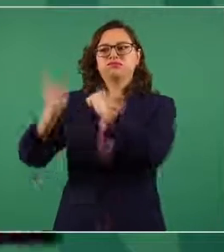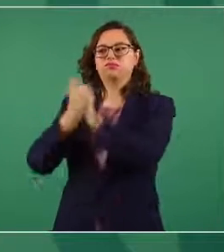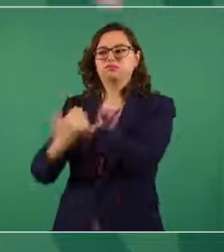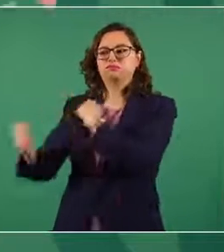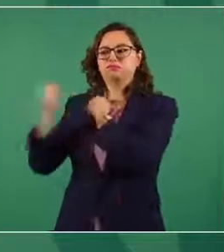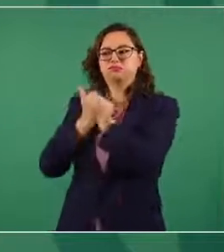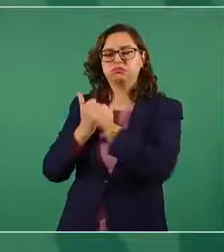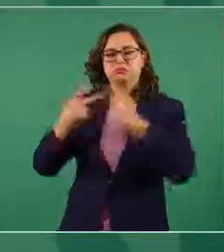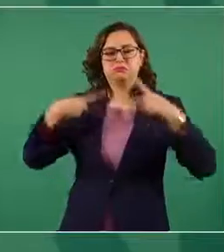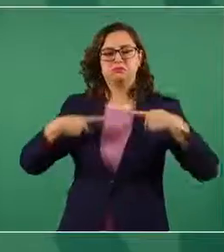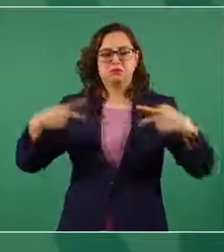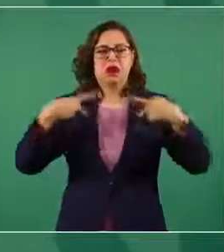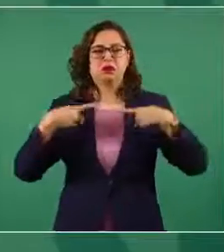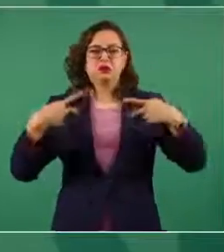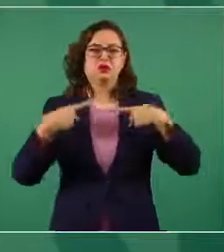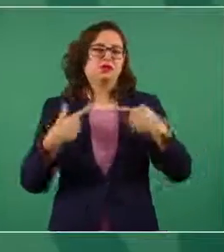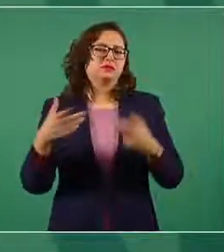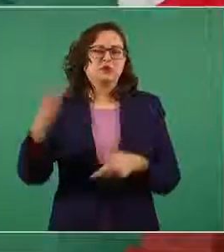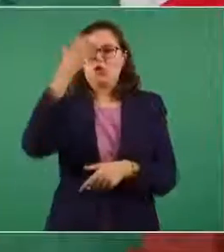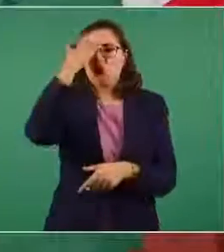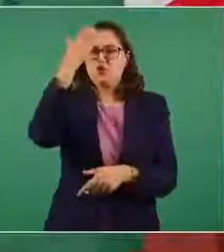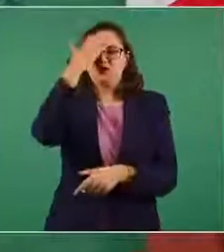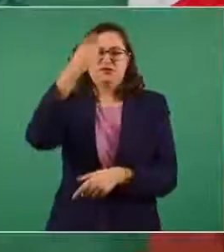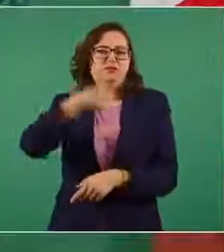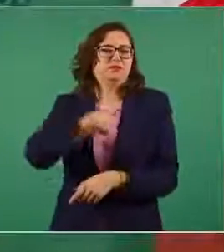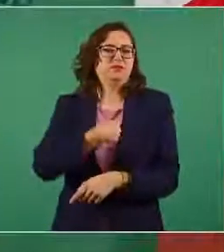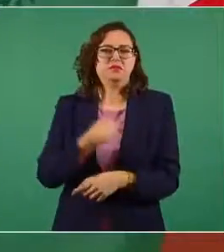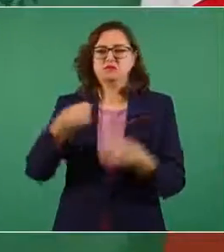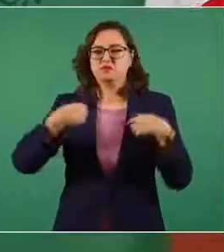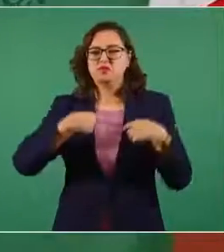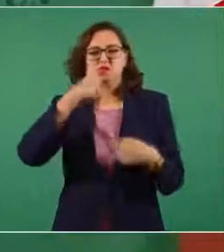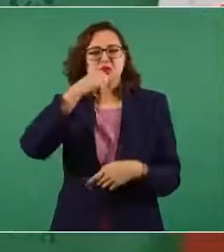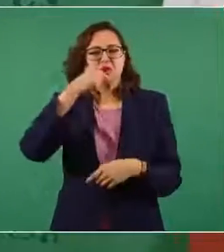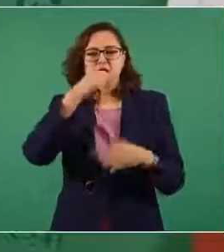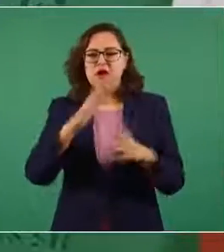y estoy recogiendo los sentimientos de la gente.